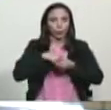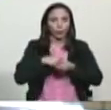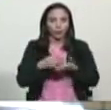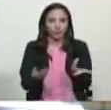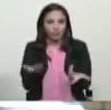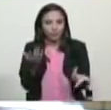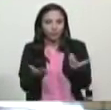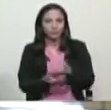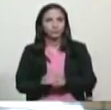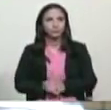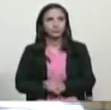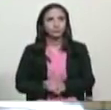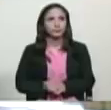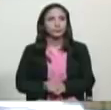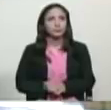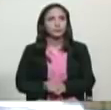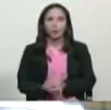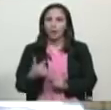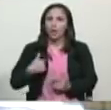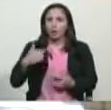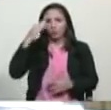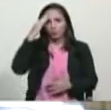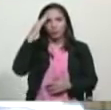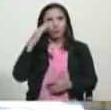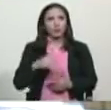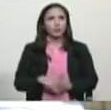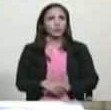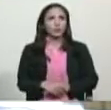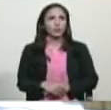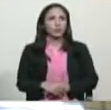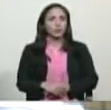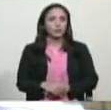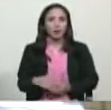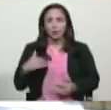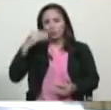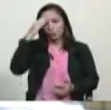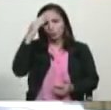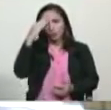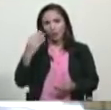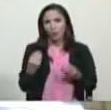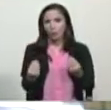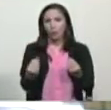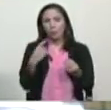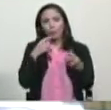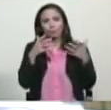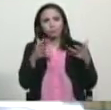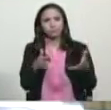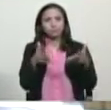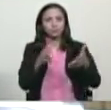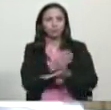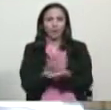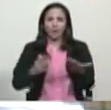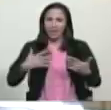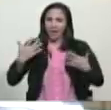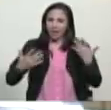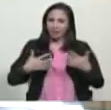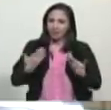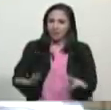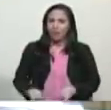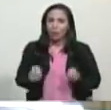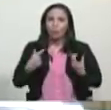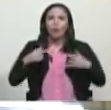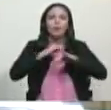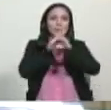yo. Y yo sé el ánimo que llena el corazón de los productores venezolanos, sé el patriotismo que